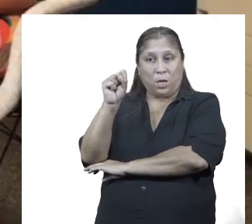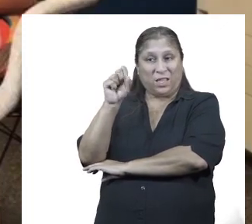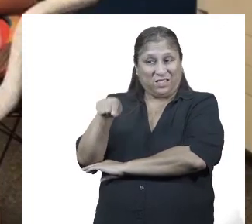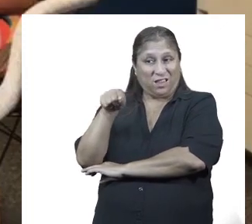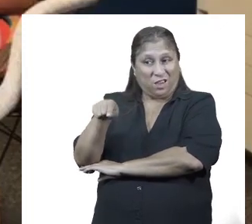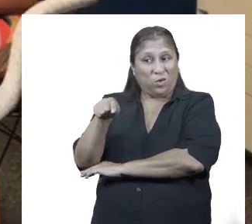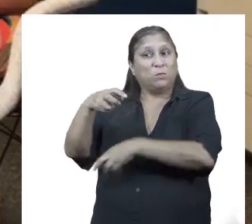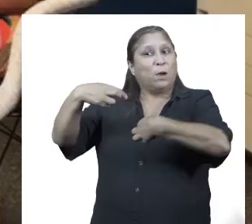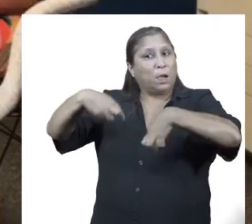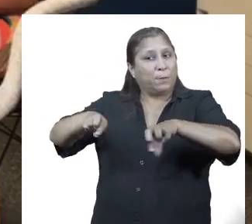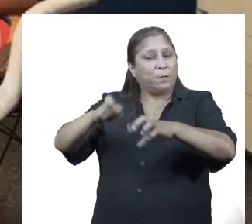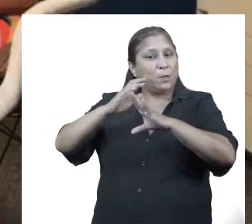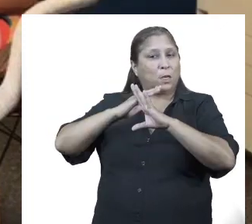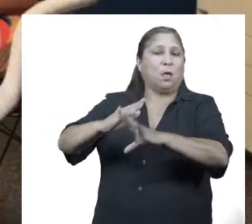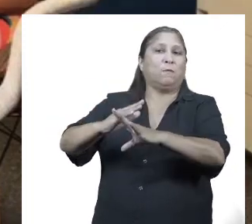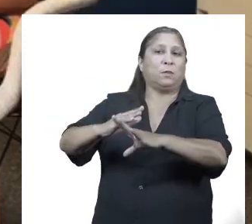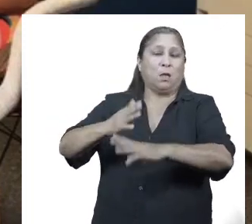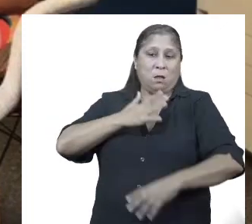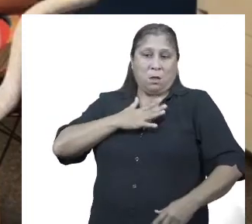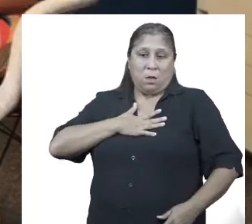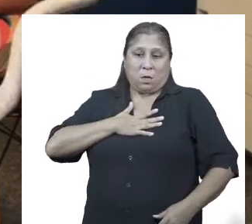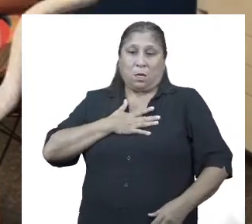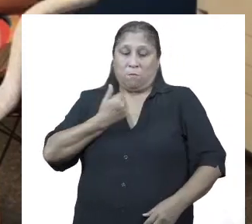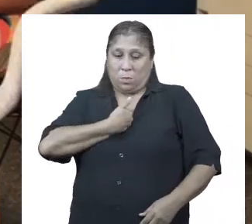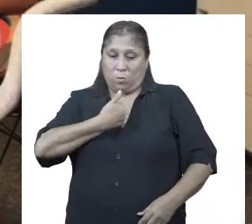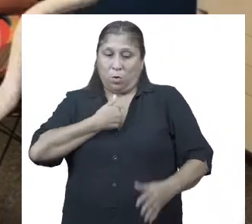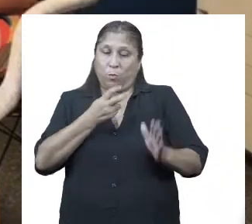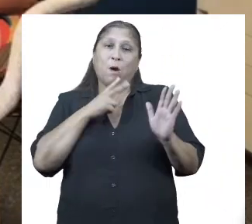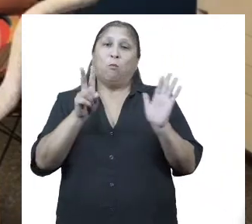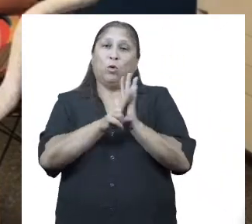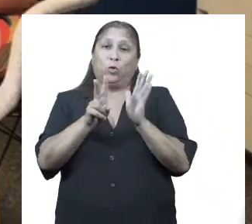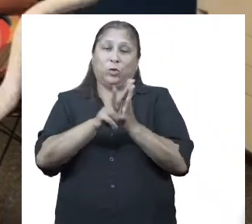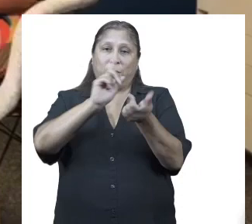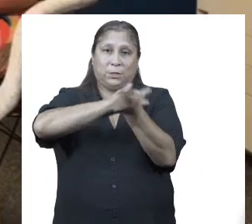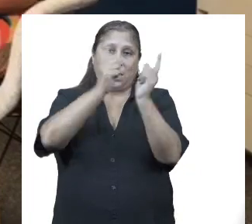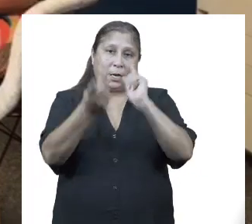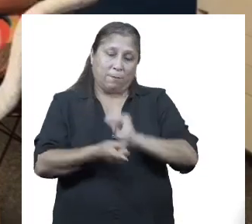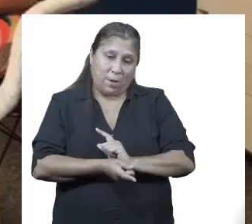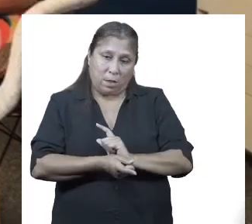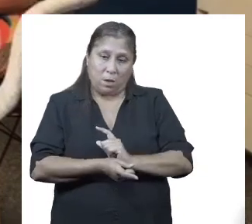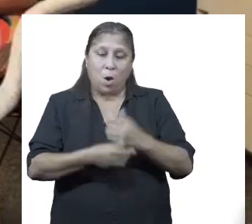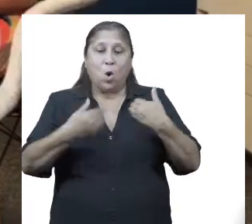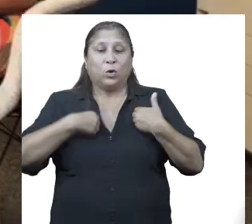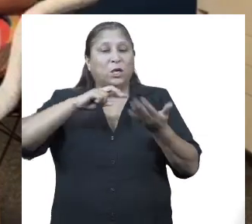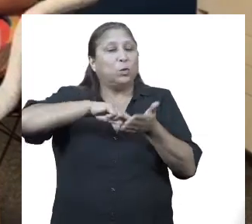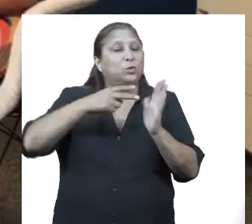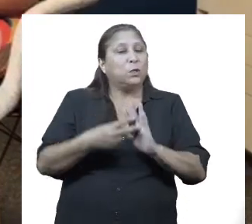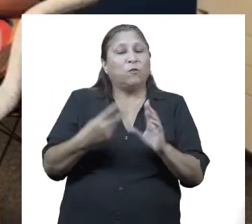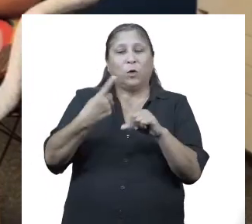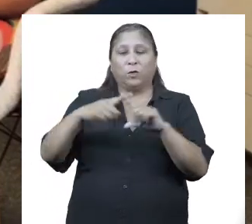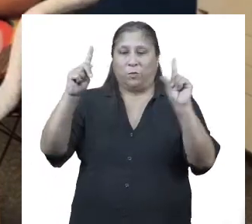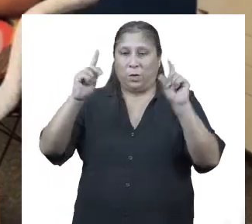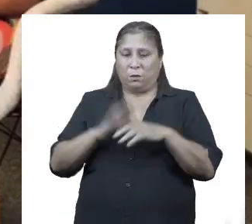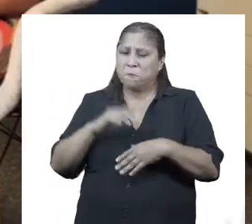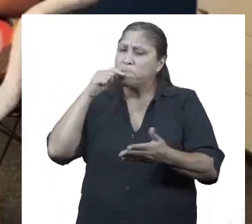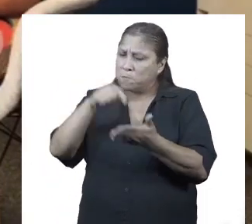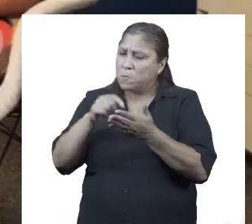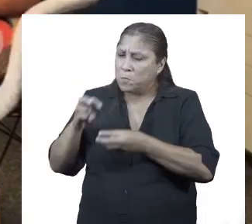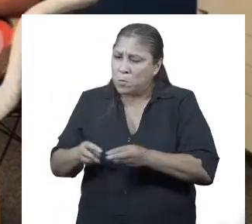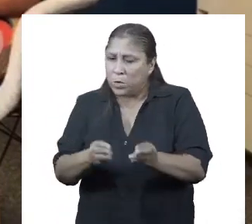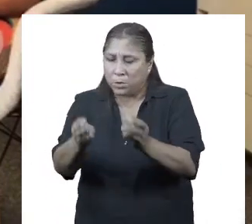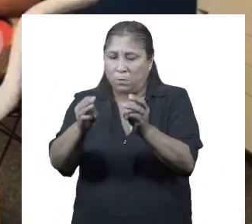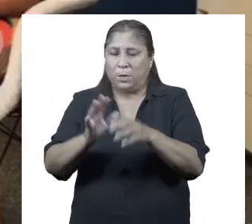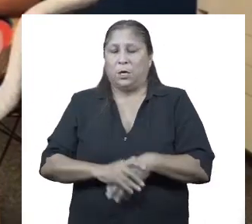permitir evitar que mi voluntad sea distorsionada o que sea malinterpretada, ¿no? Hay estos